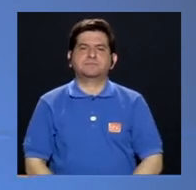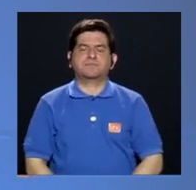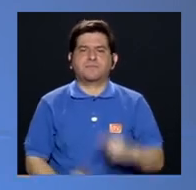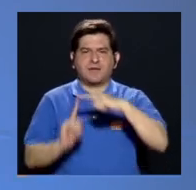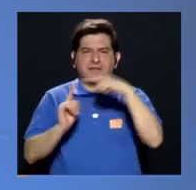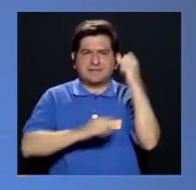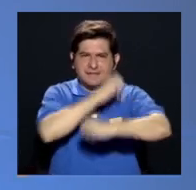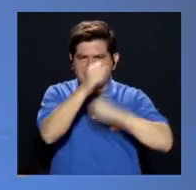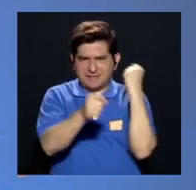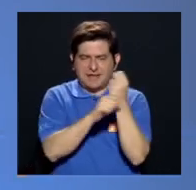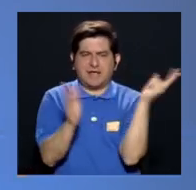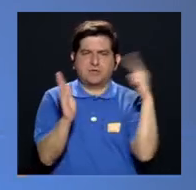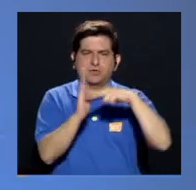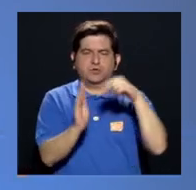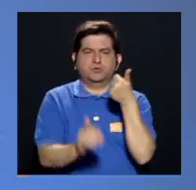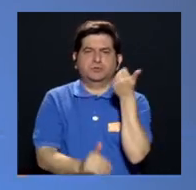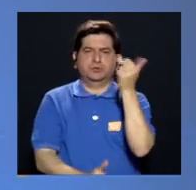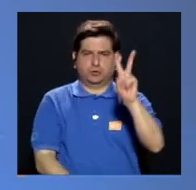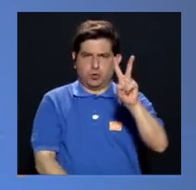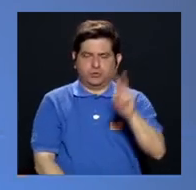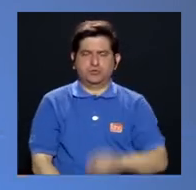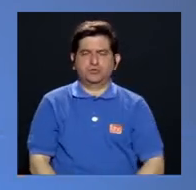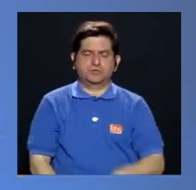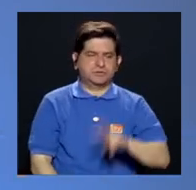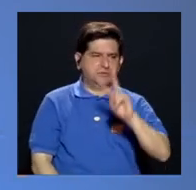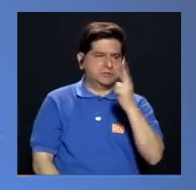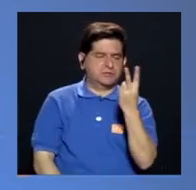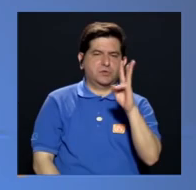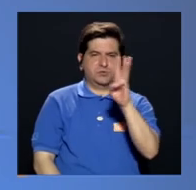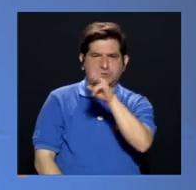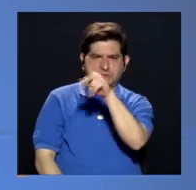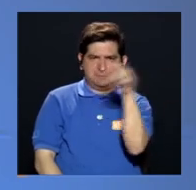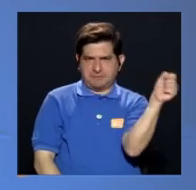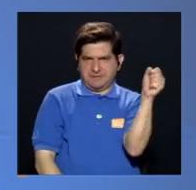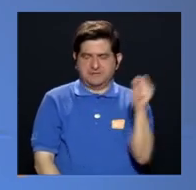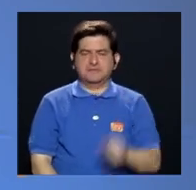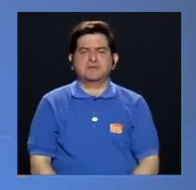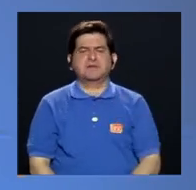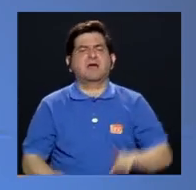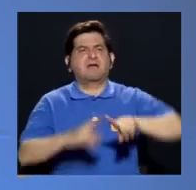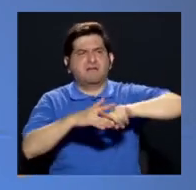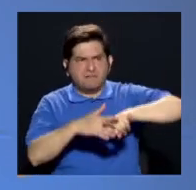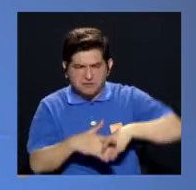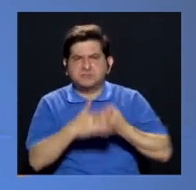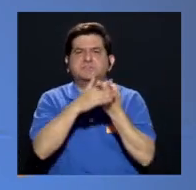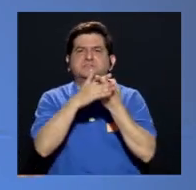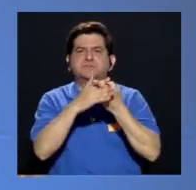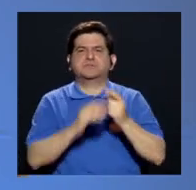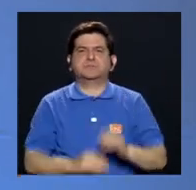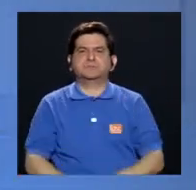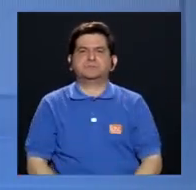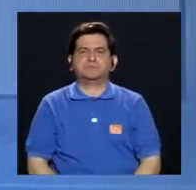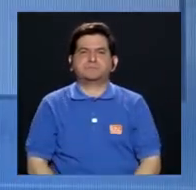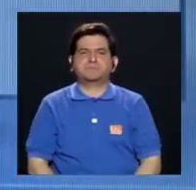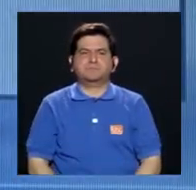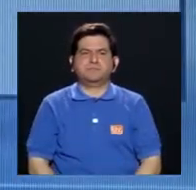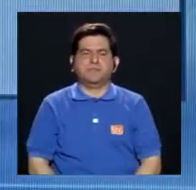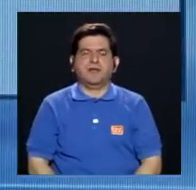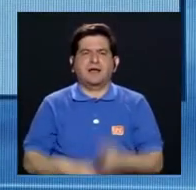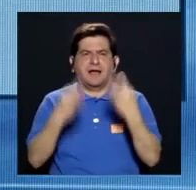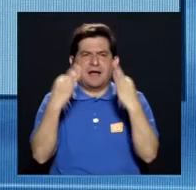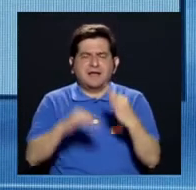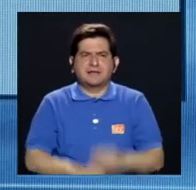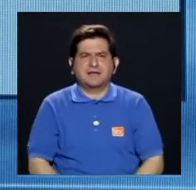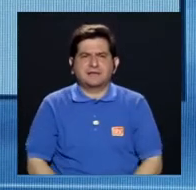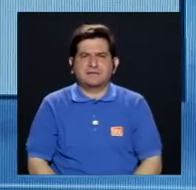Desde el año 2012, en el segundo semestre, empezamos a mejorar